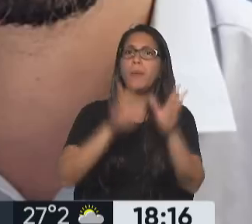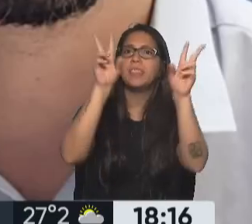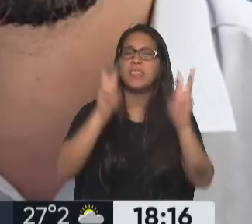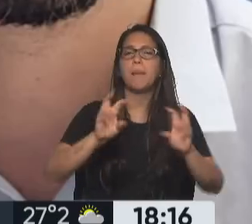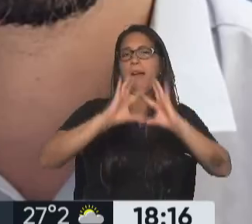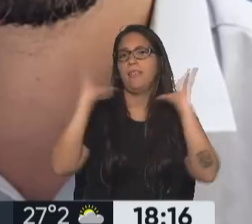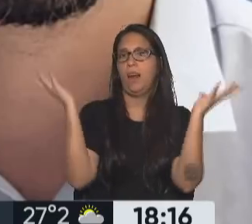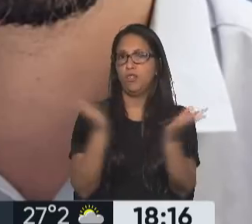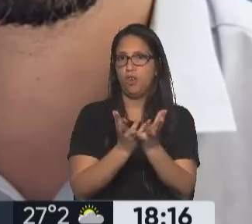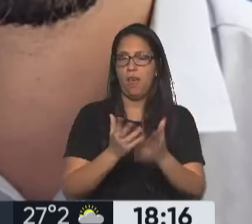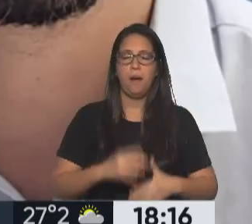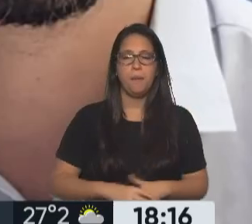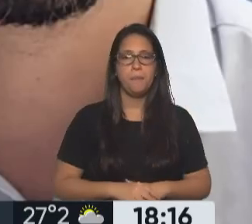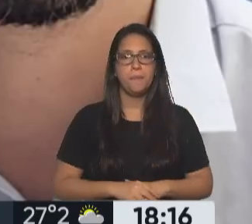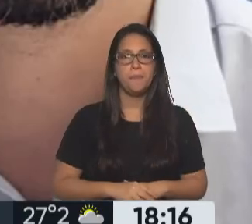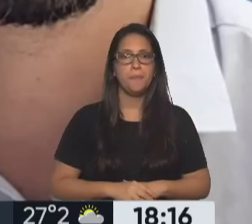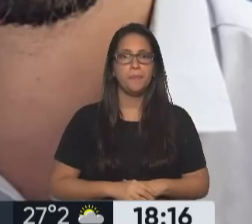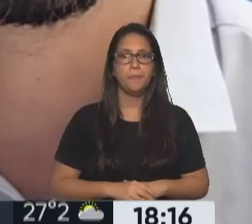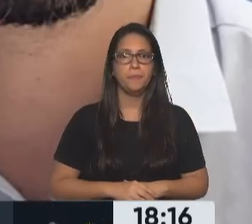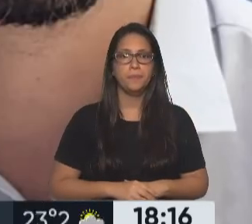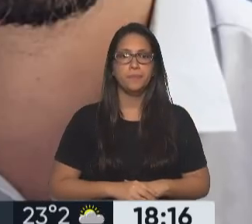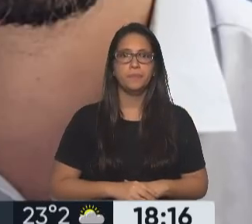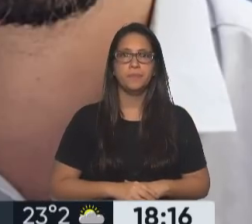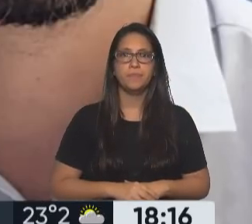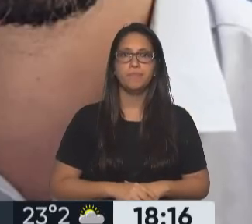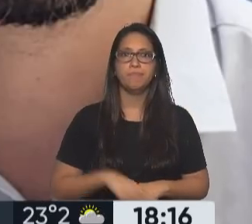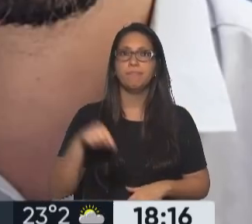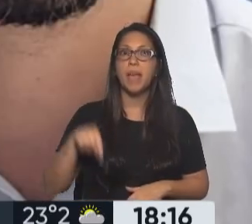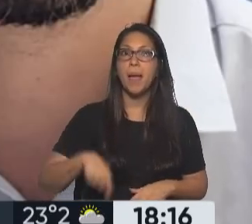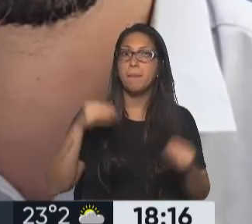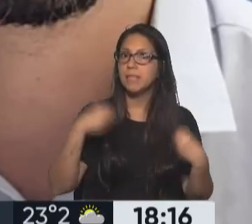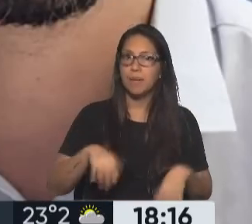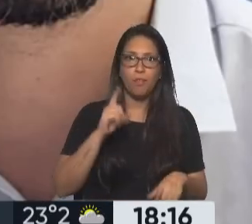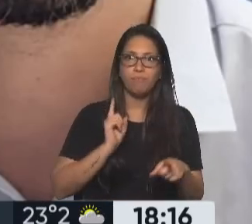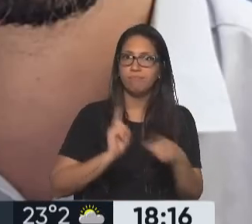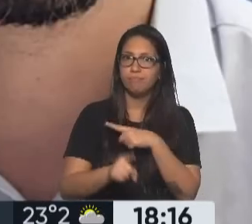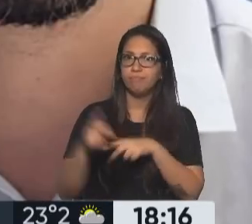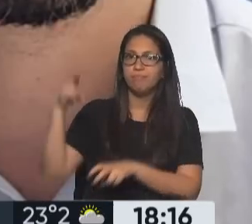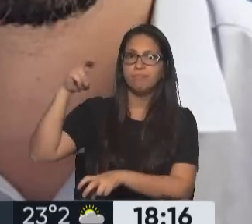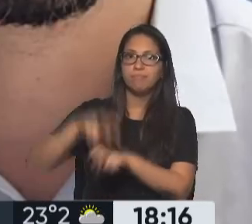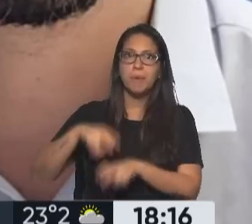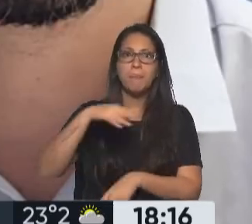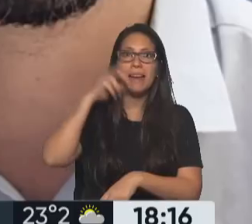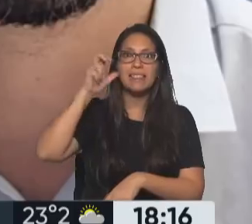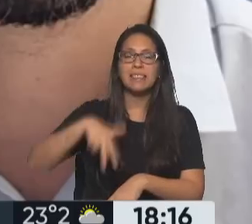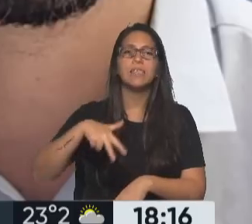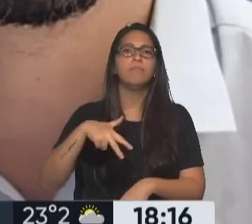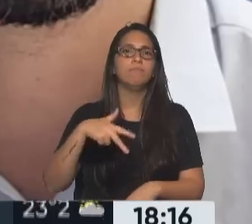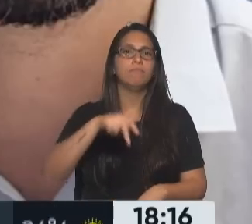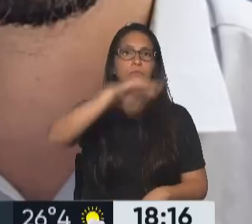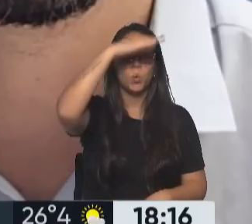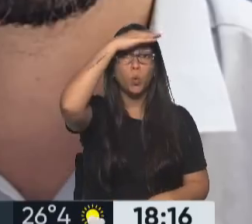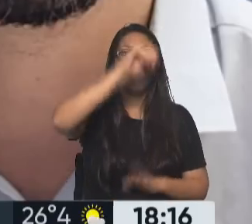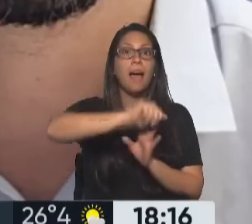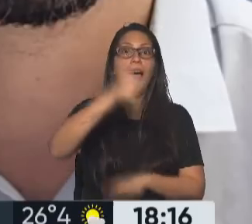distintas temáticas internacionales. Comenzamos a analizar ya mismo con Martín lo que ha dejado este triunfo de